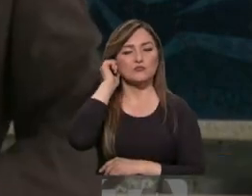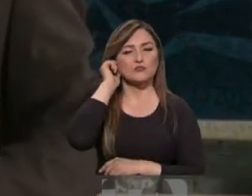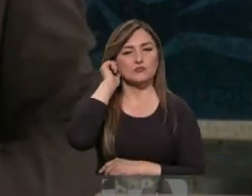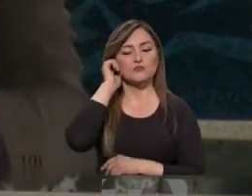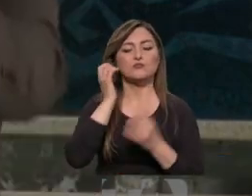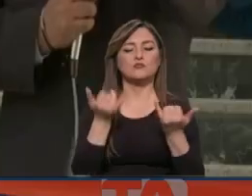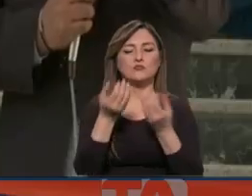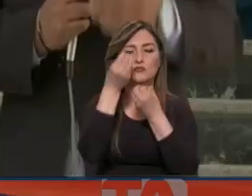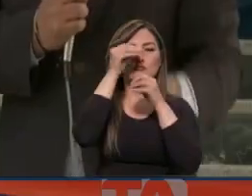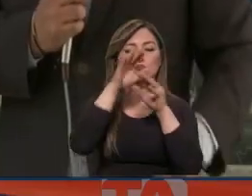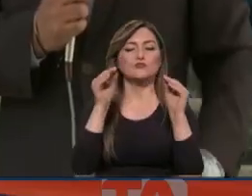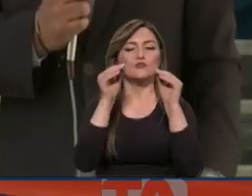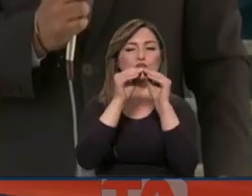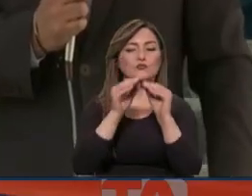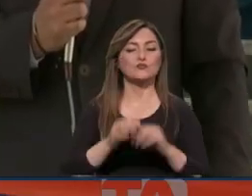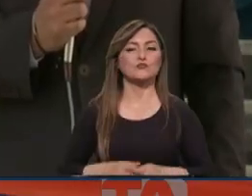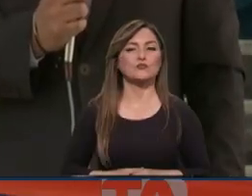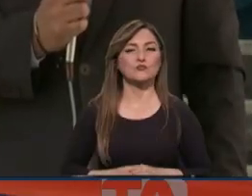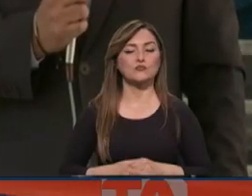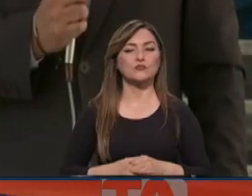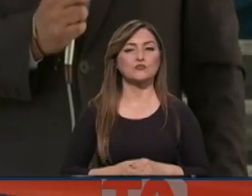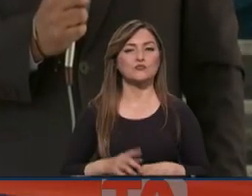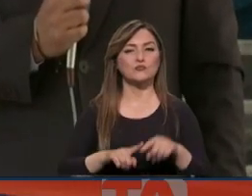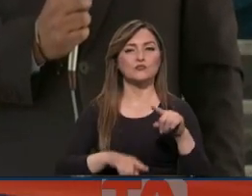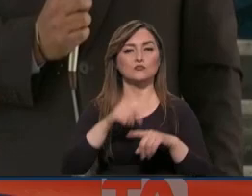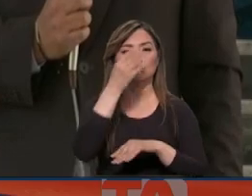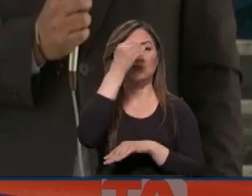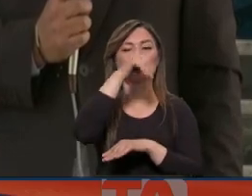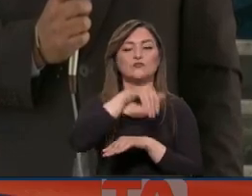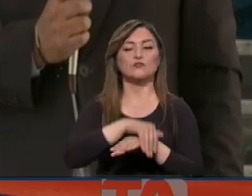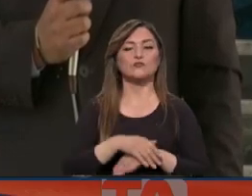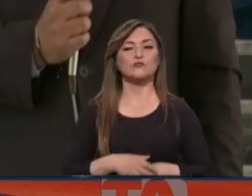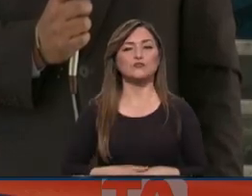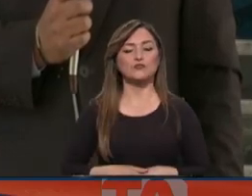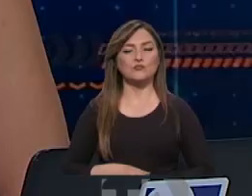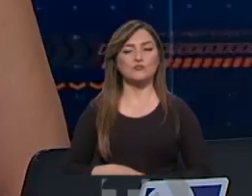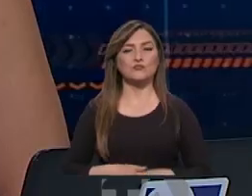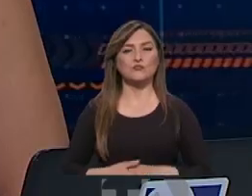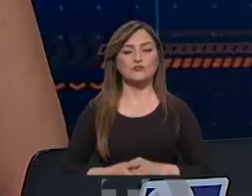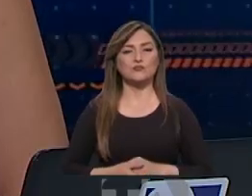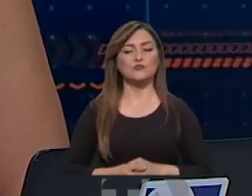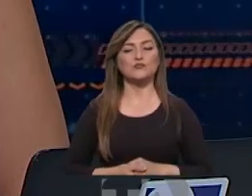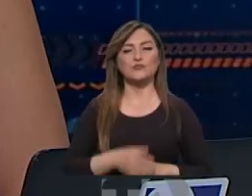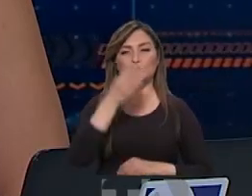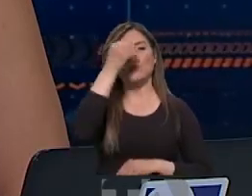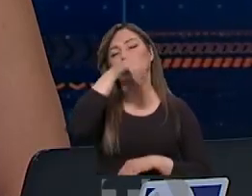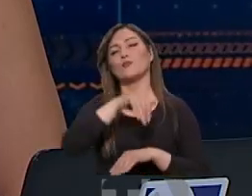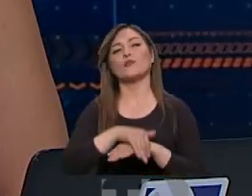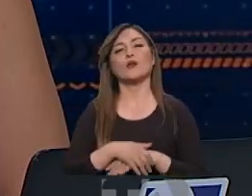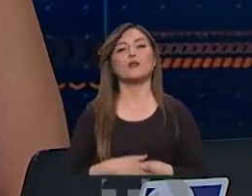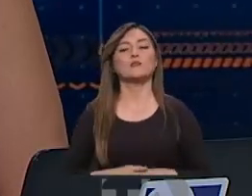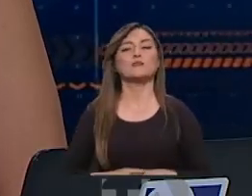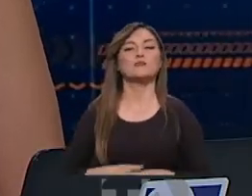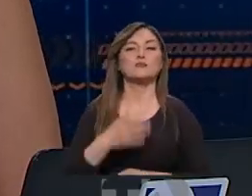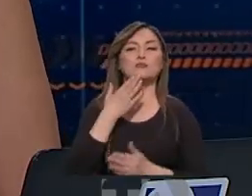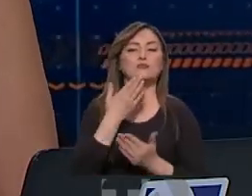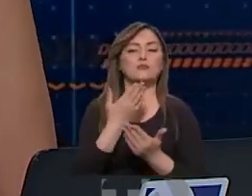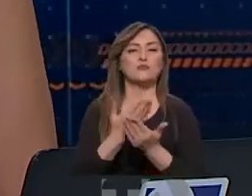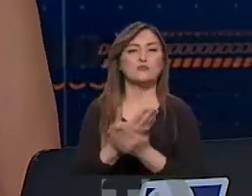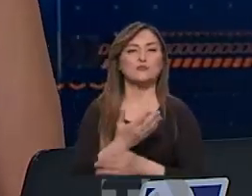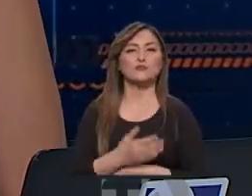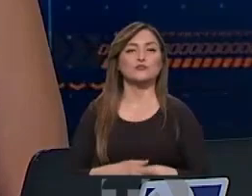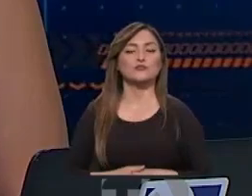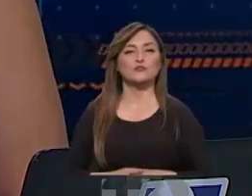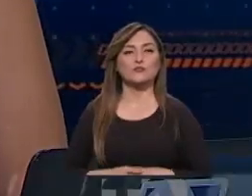hora, compañeras. Sigan ustedes en los estudios. Amigos, muy buenas tardes. Buenas tardes también para ti, Freddy. Muchísimas